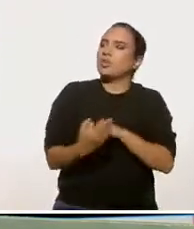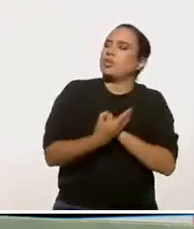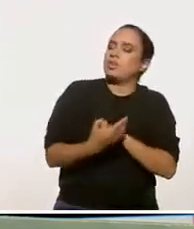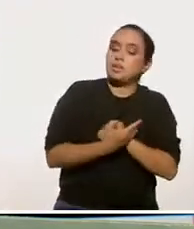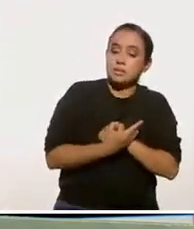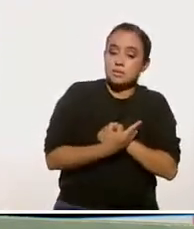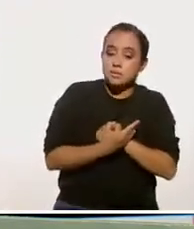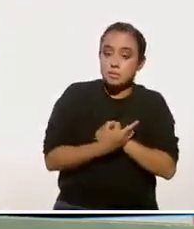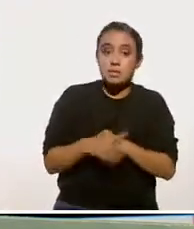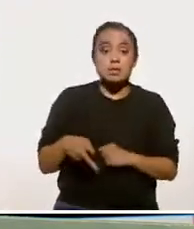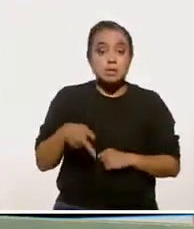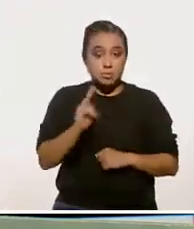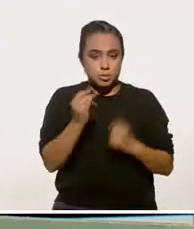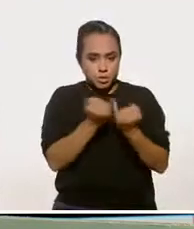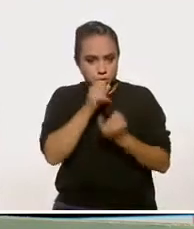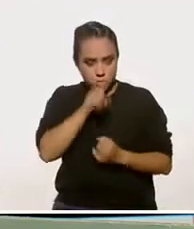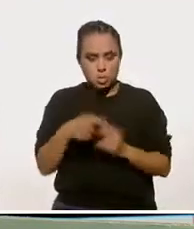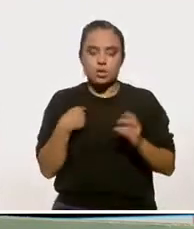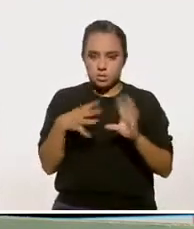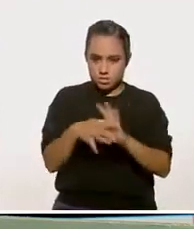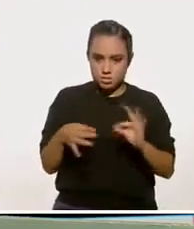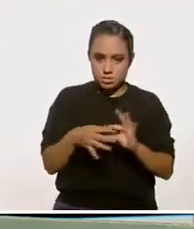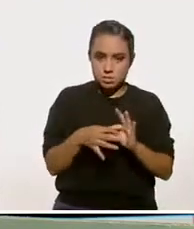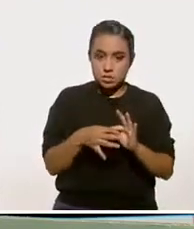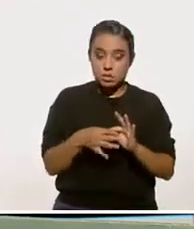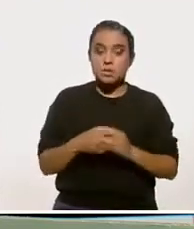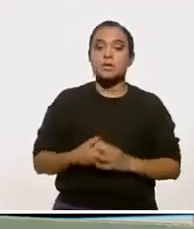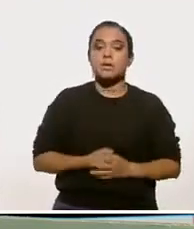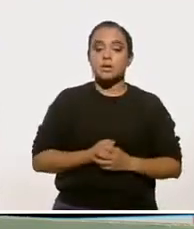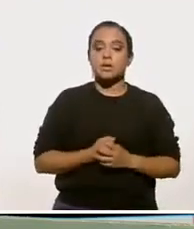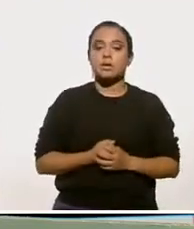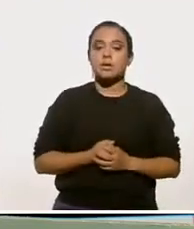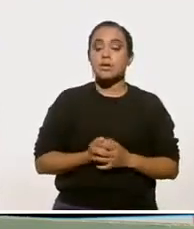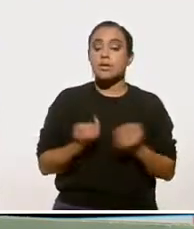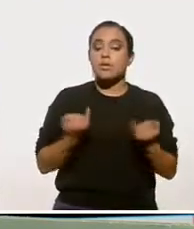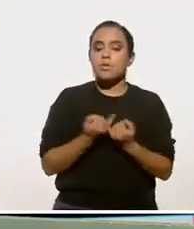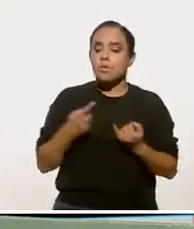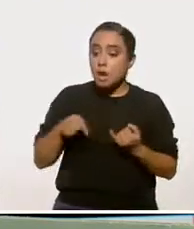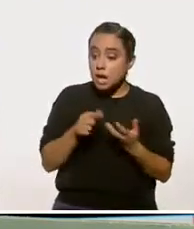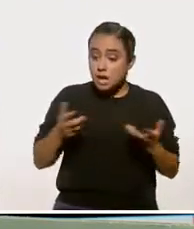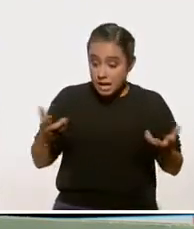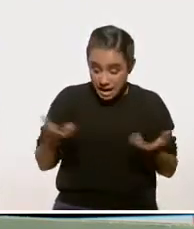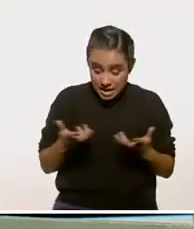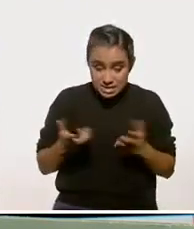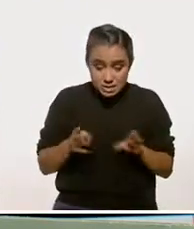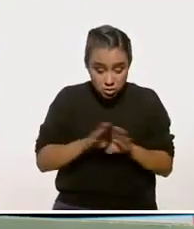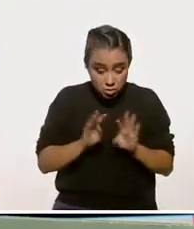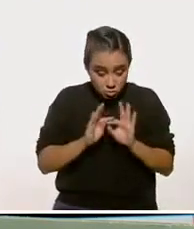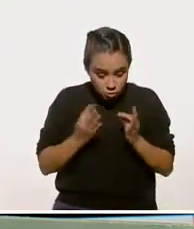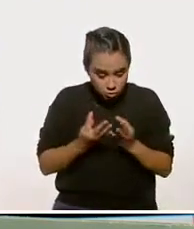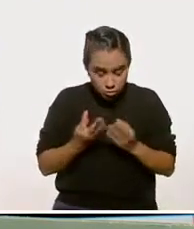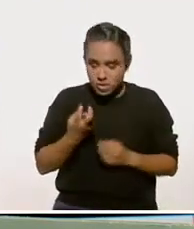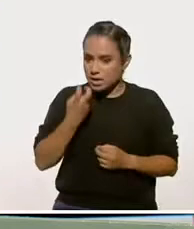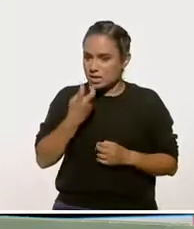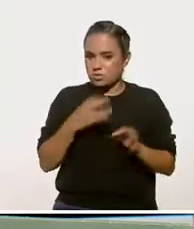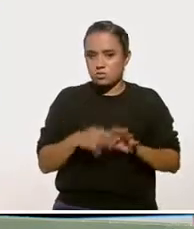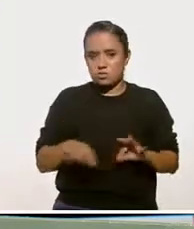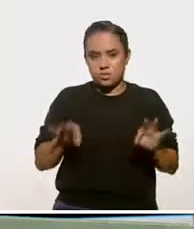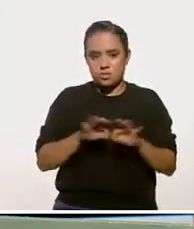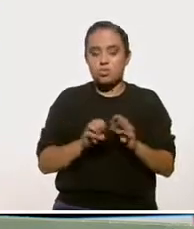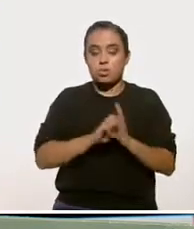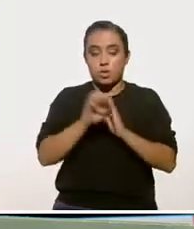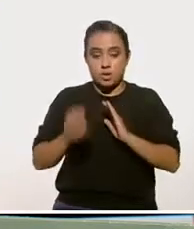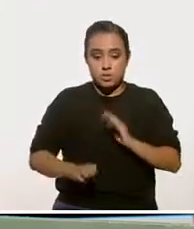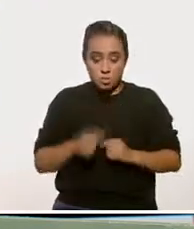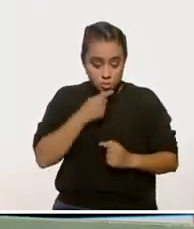todo también, y eso sí quiero señalarlo, la forma en la que se hace es súper importante. los buenos